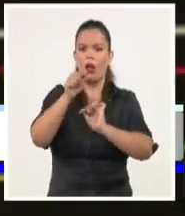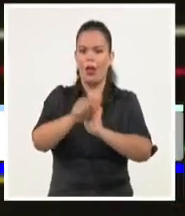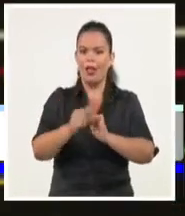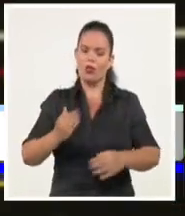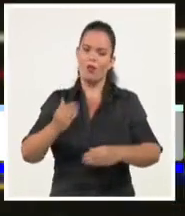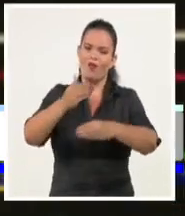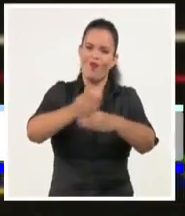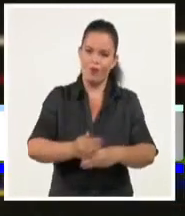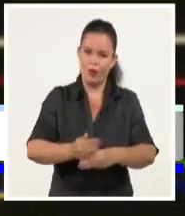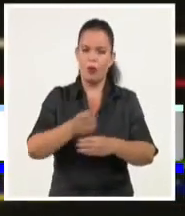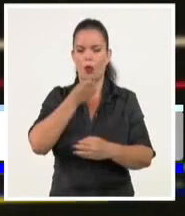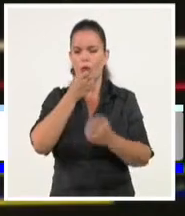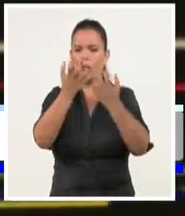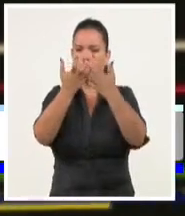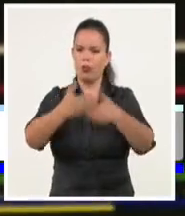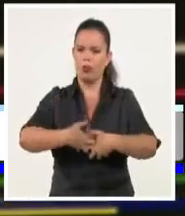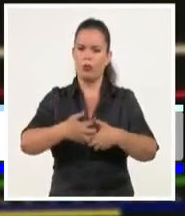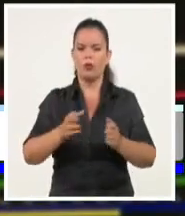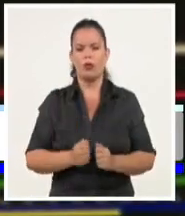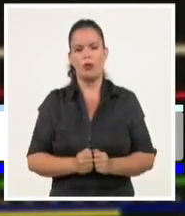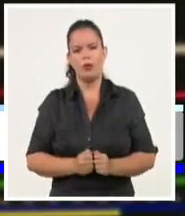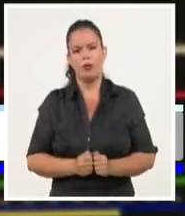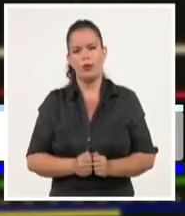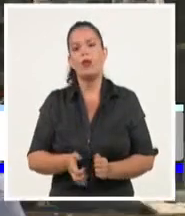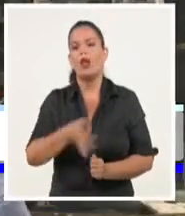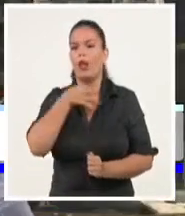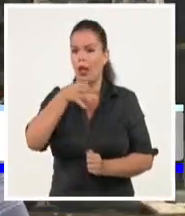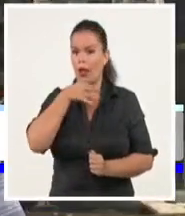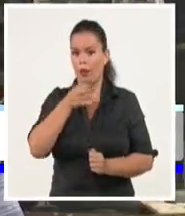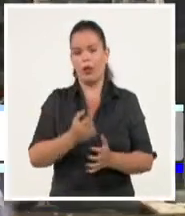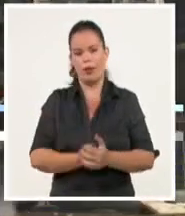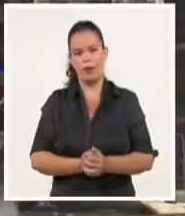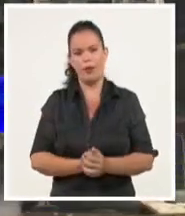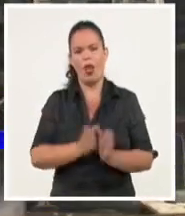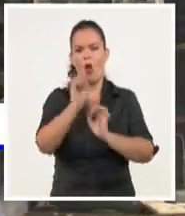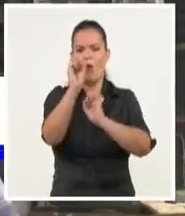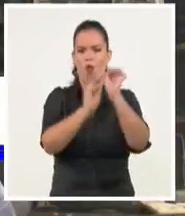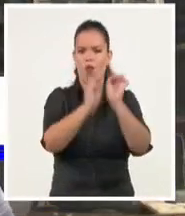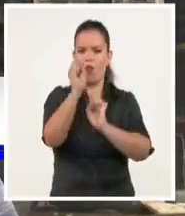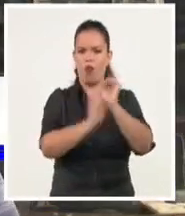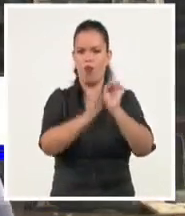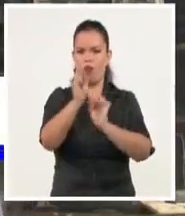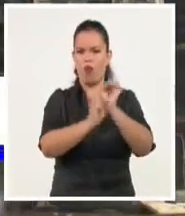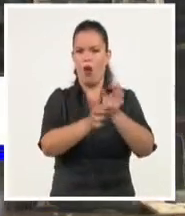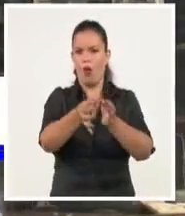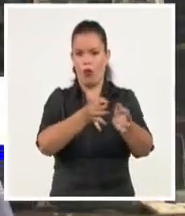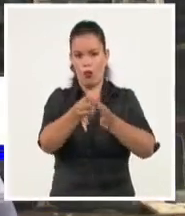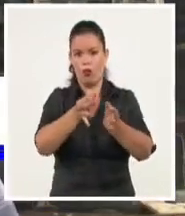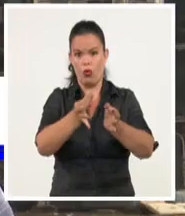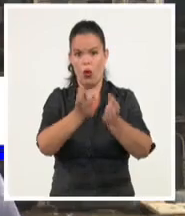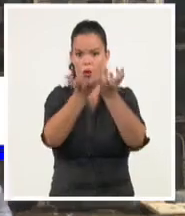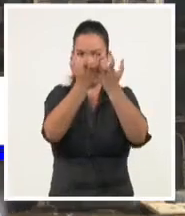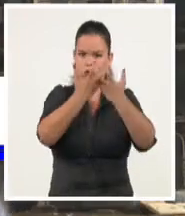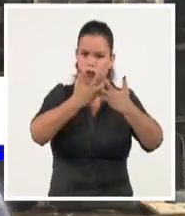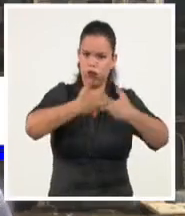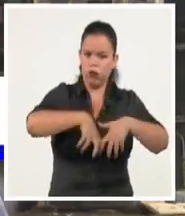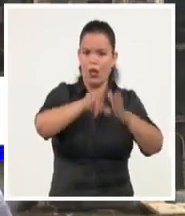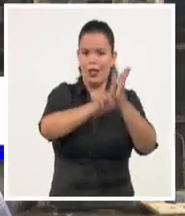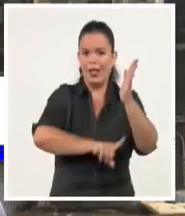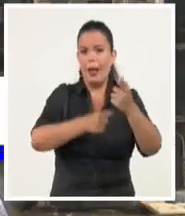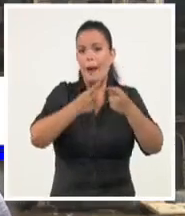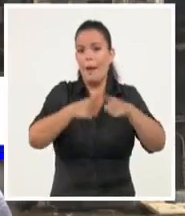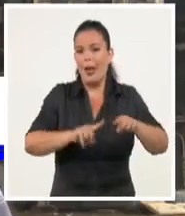térmica. Se explica que el bloque se encuentra generando corriente, pero que no llega a alcanzar la potencia máxima para la cual